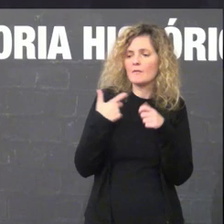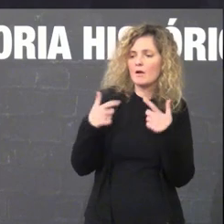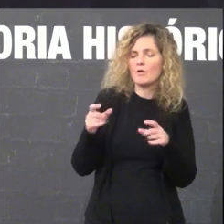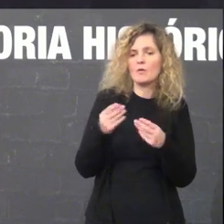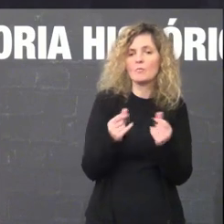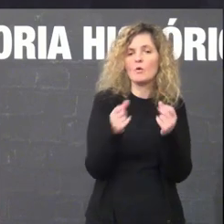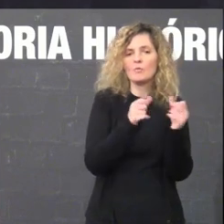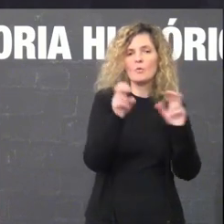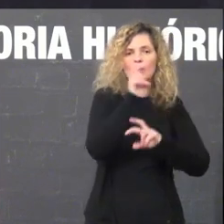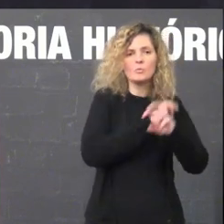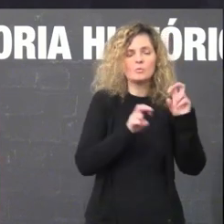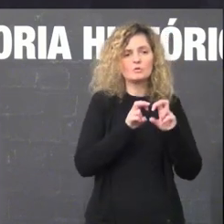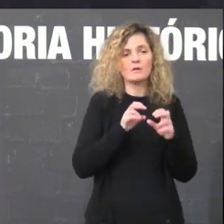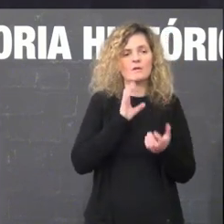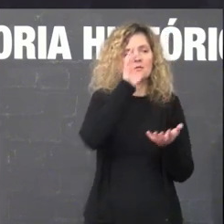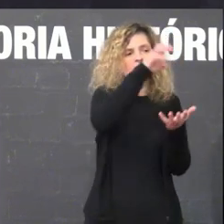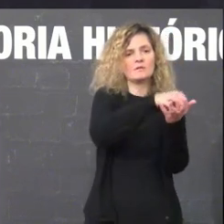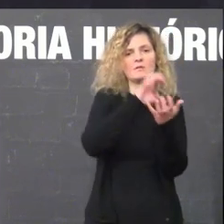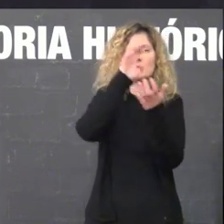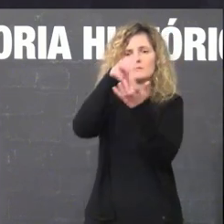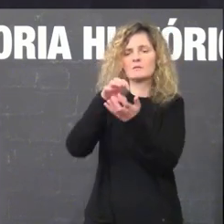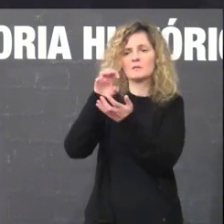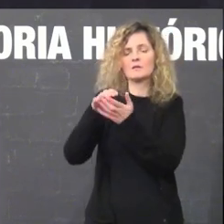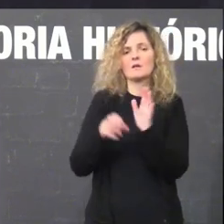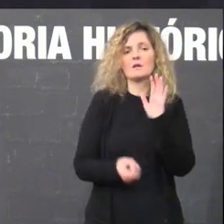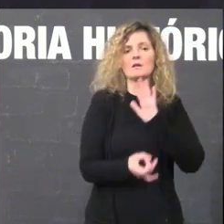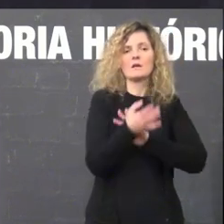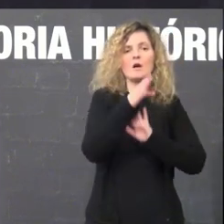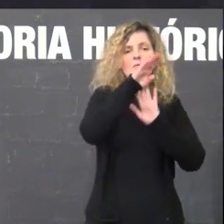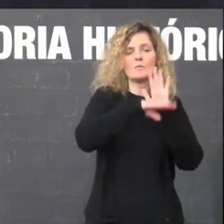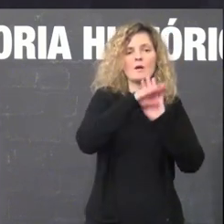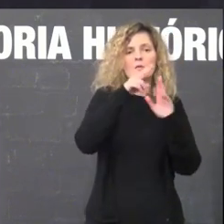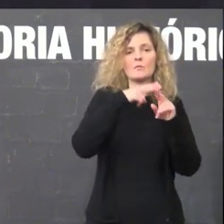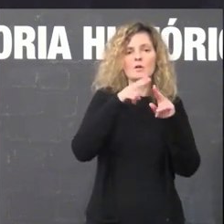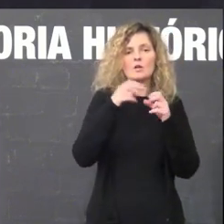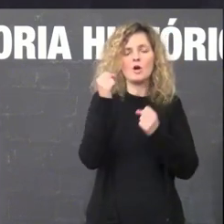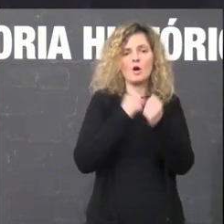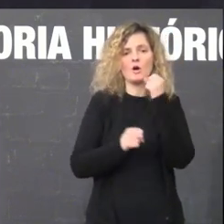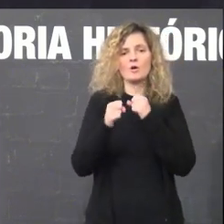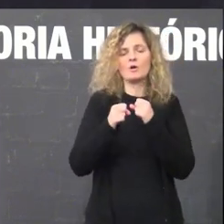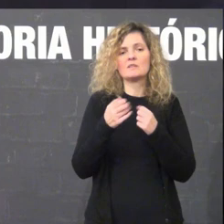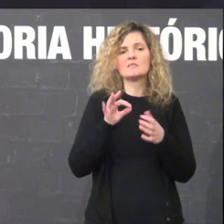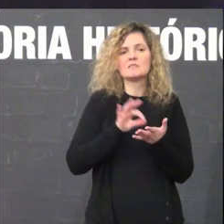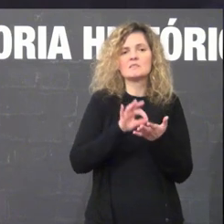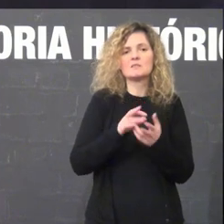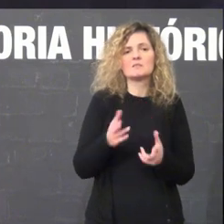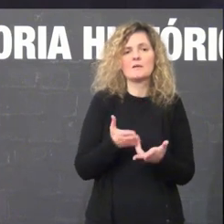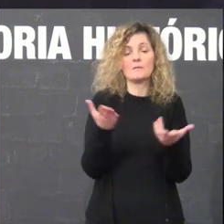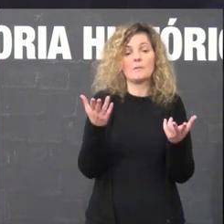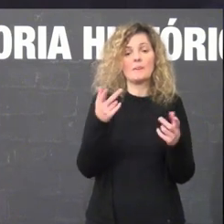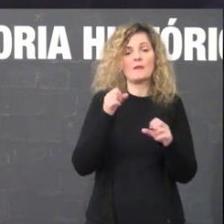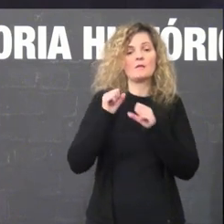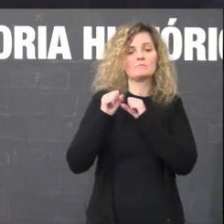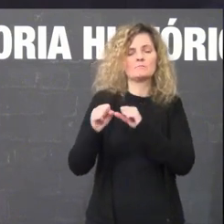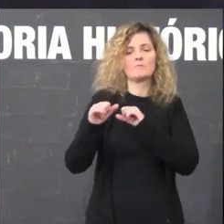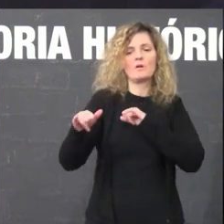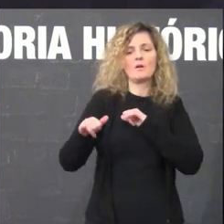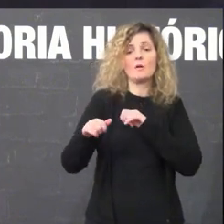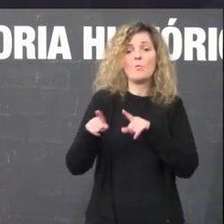e implantar un determinado programa político y económico al servicio de una determinada clase dominante